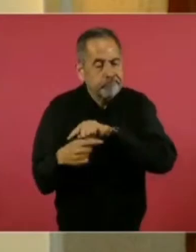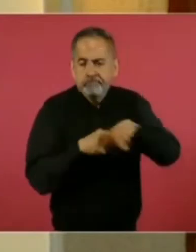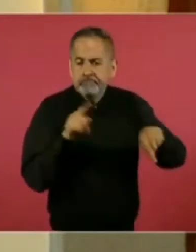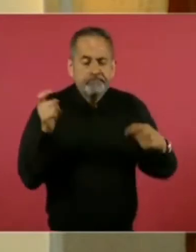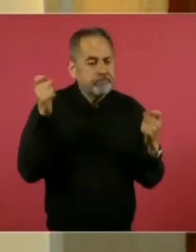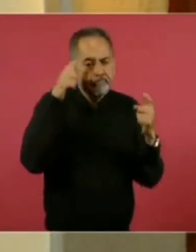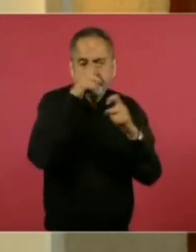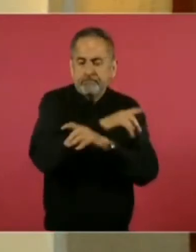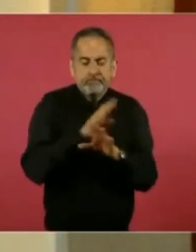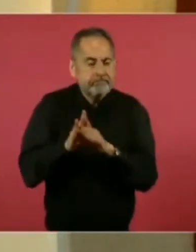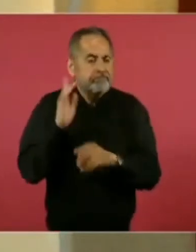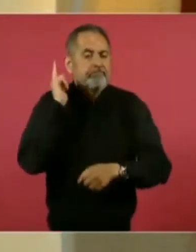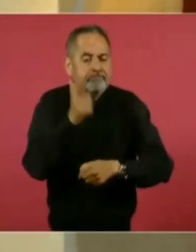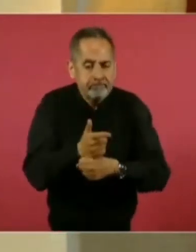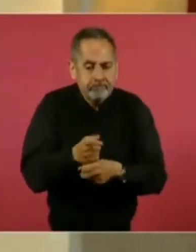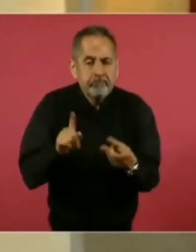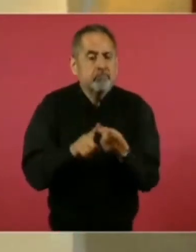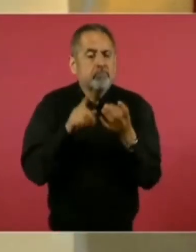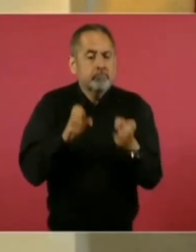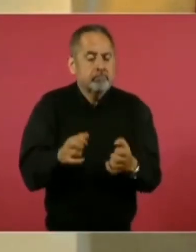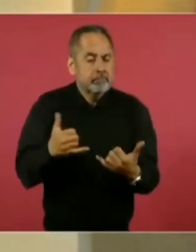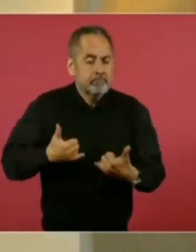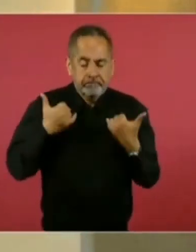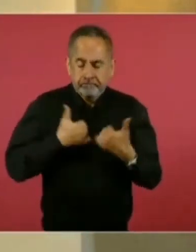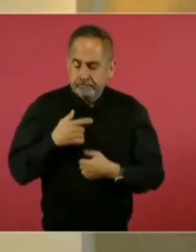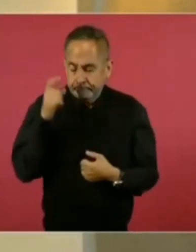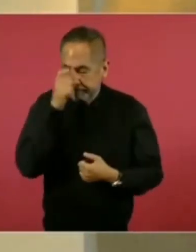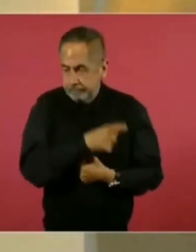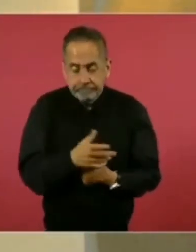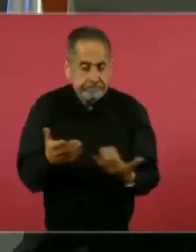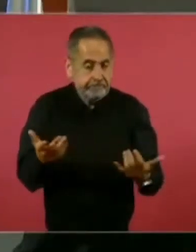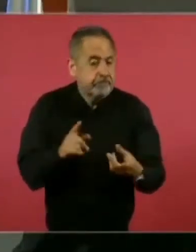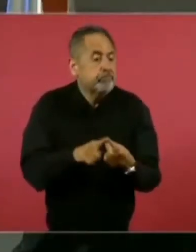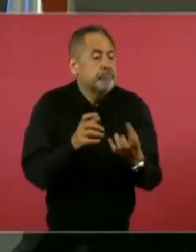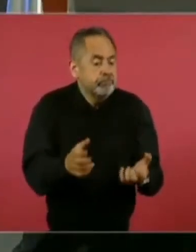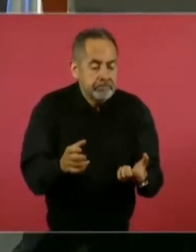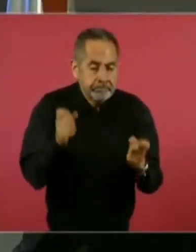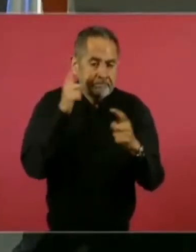conocer el paradero de los jóvenes.